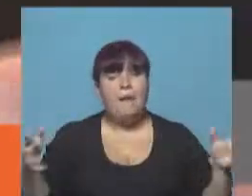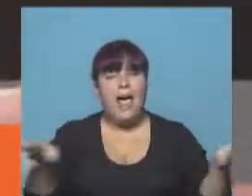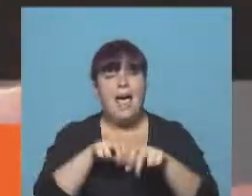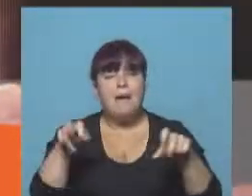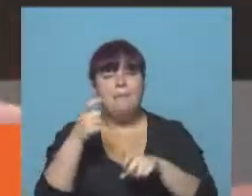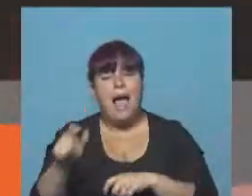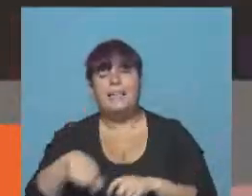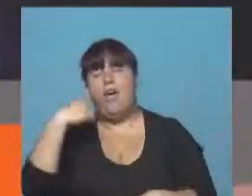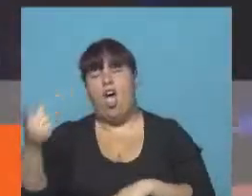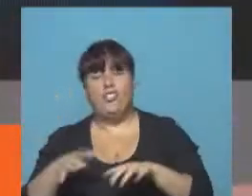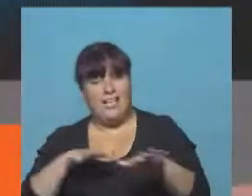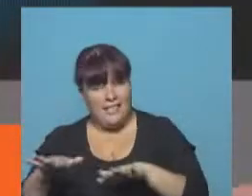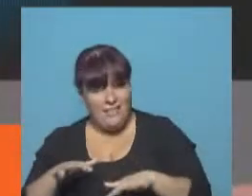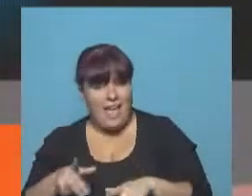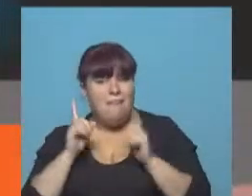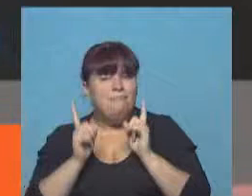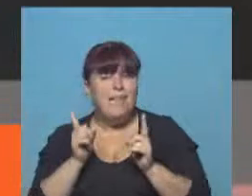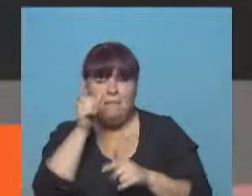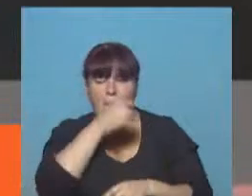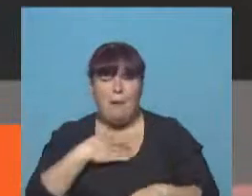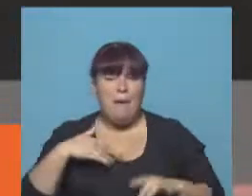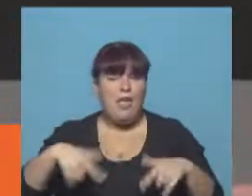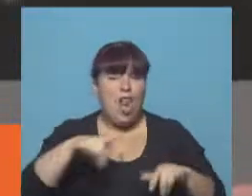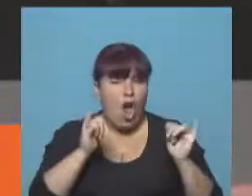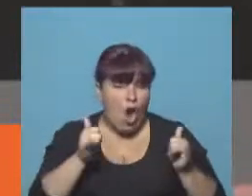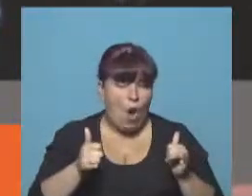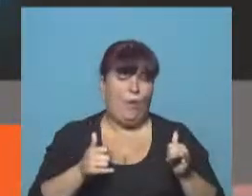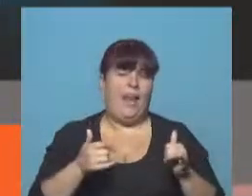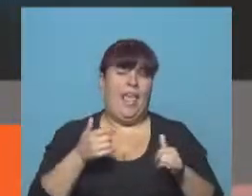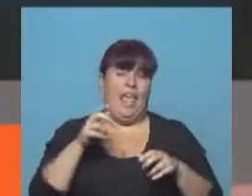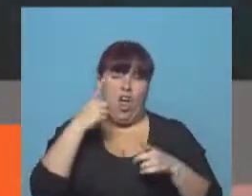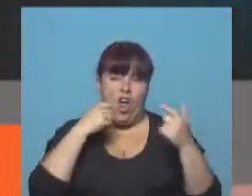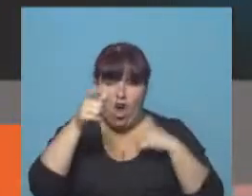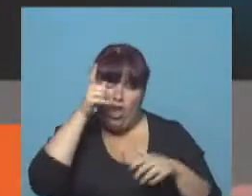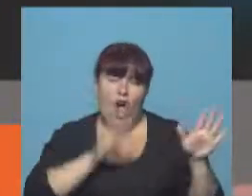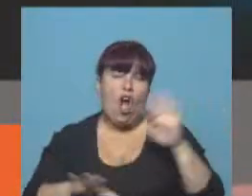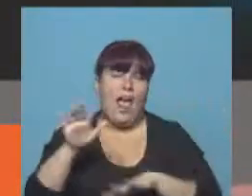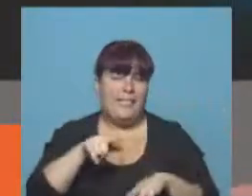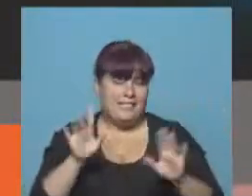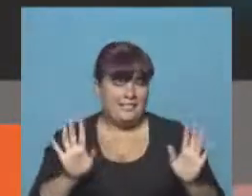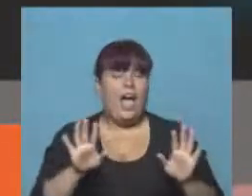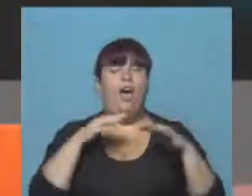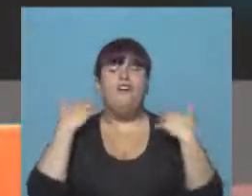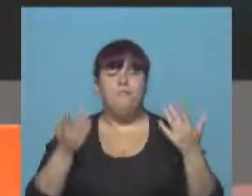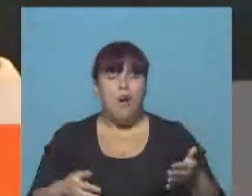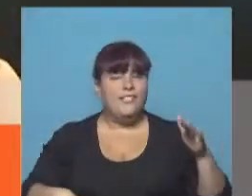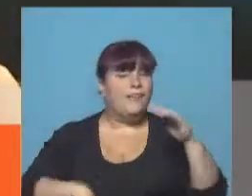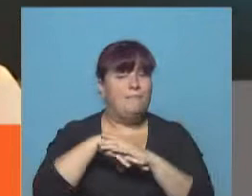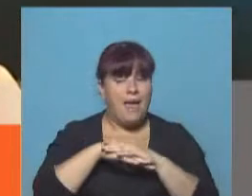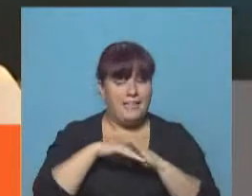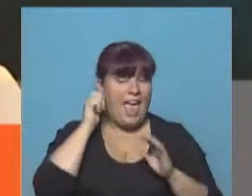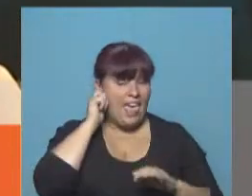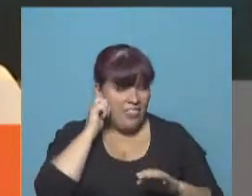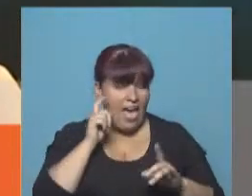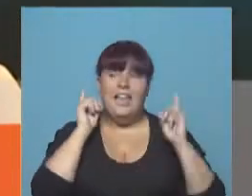fondos para otro tipo de actividades. Correcto. Son los mismos padres de los pibes los que tienen el control y la organización de esos lugares. Por eso el tope que le ponemos la